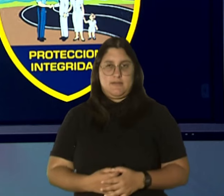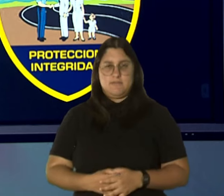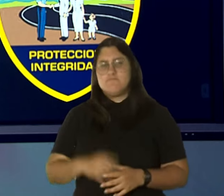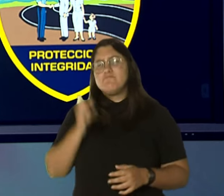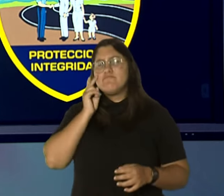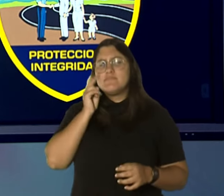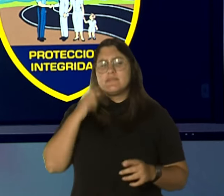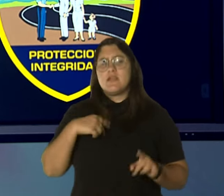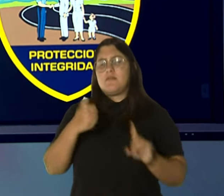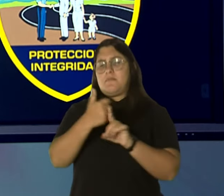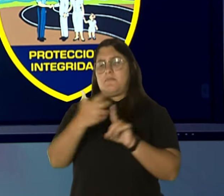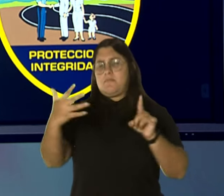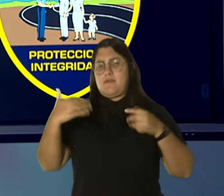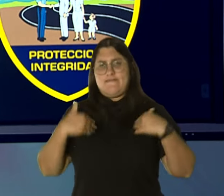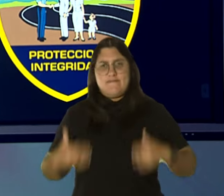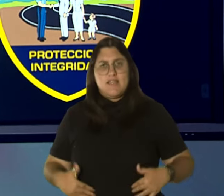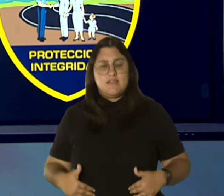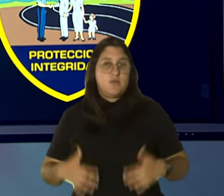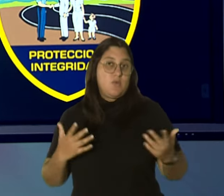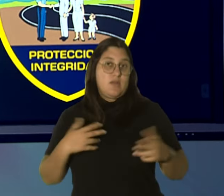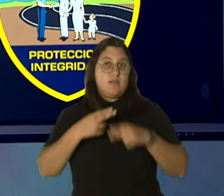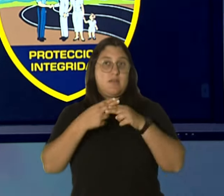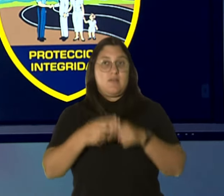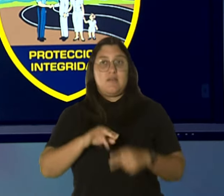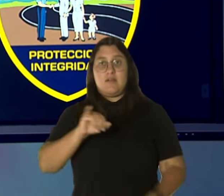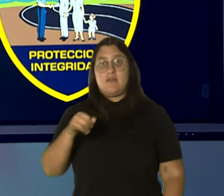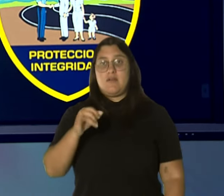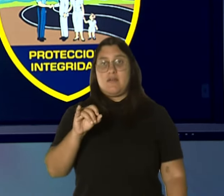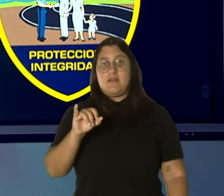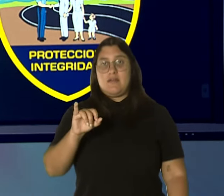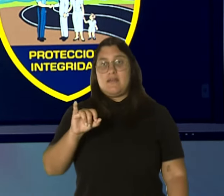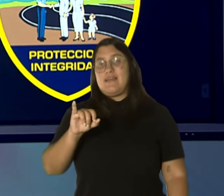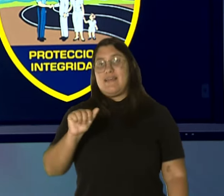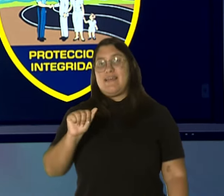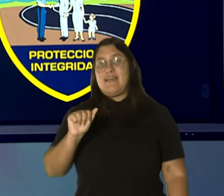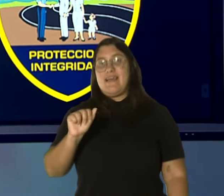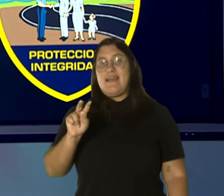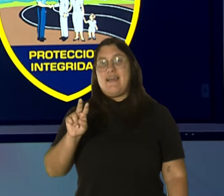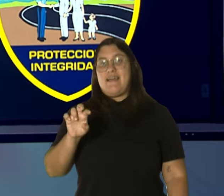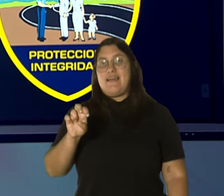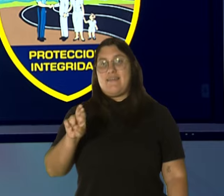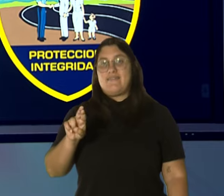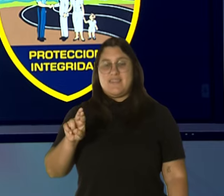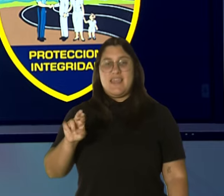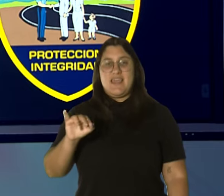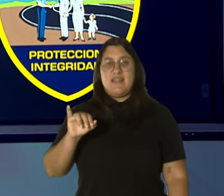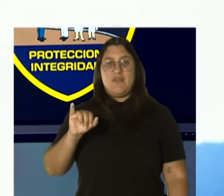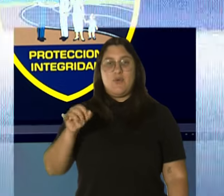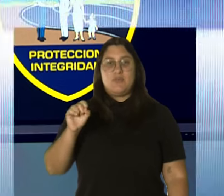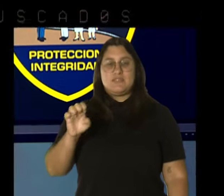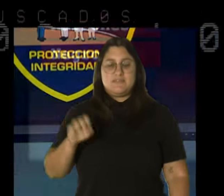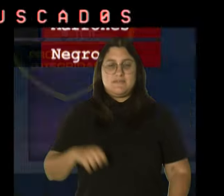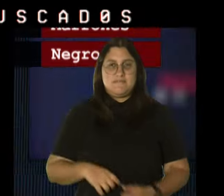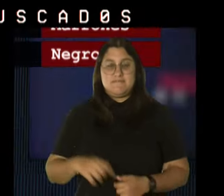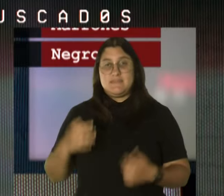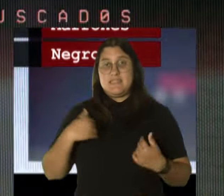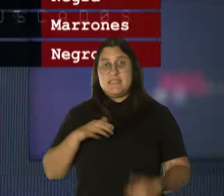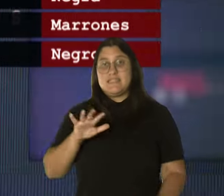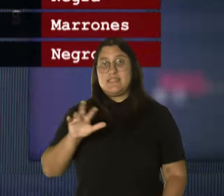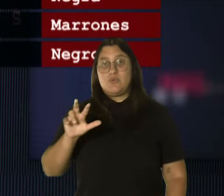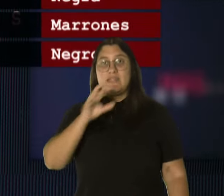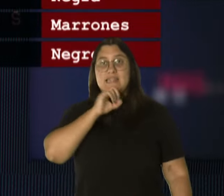descripciones físicas de este individuo que se llama José o Javier Moisés un pier rescal este individuo tiene la edad de 53